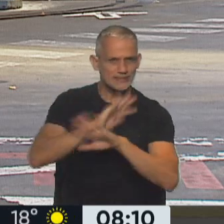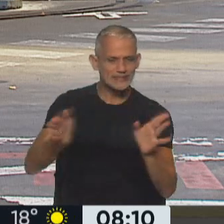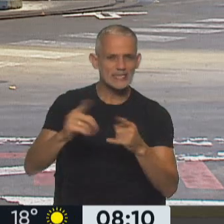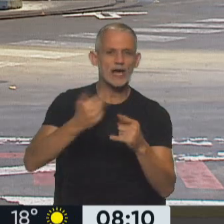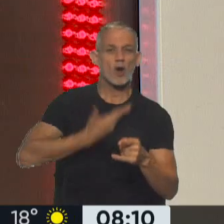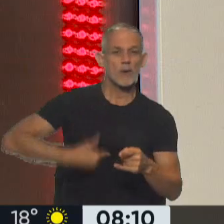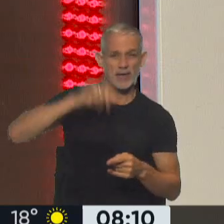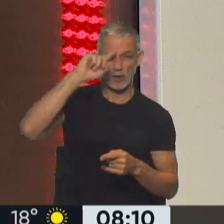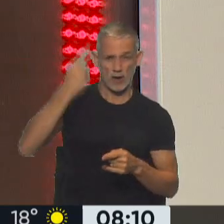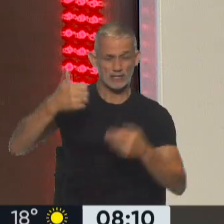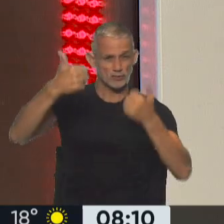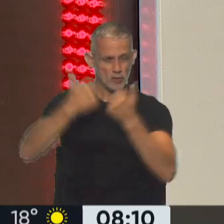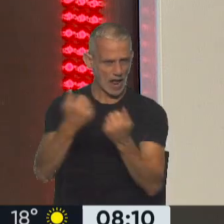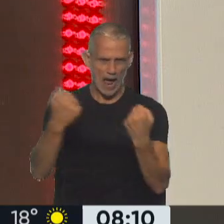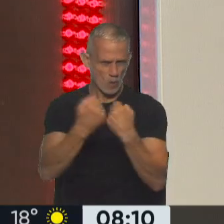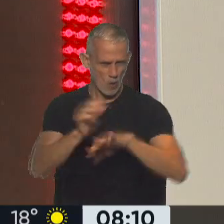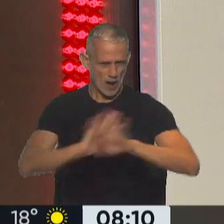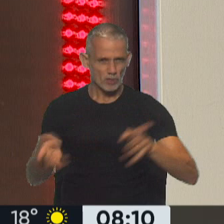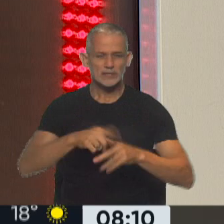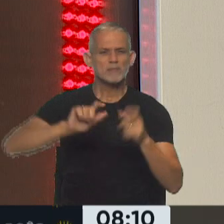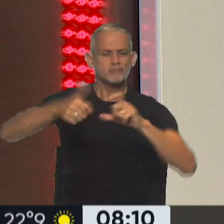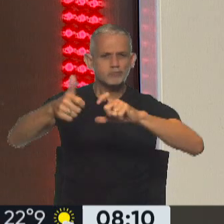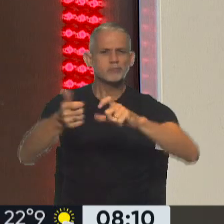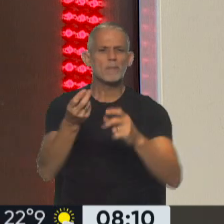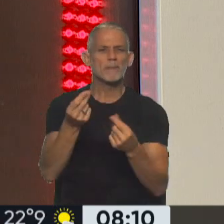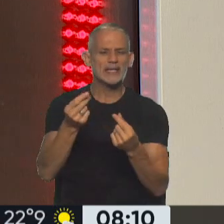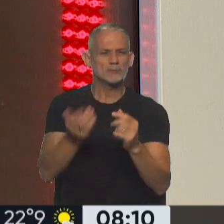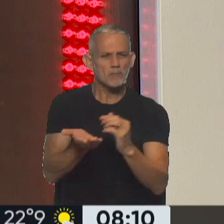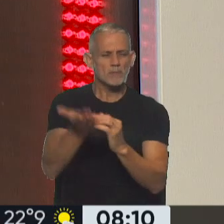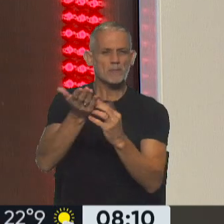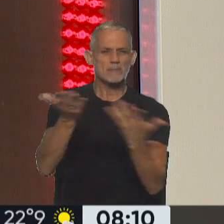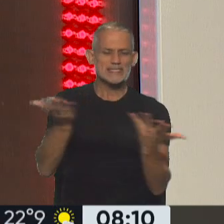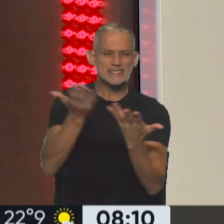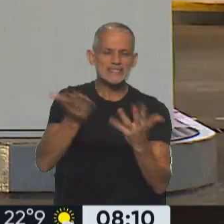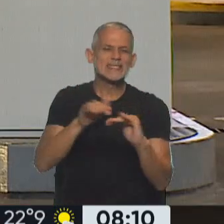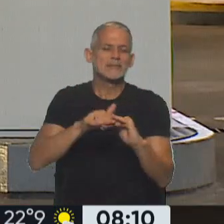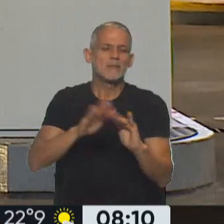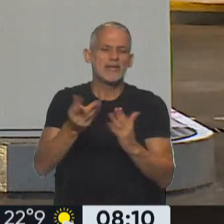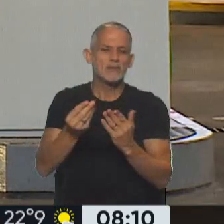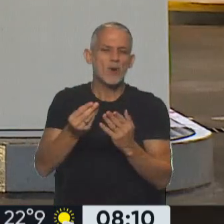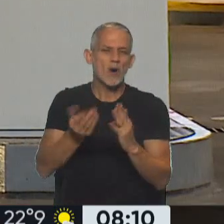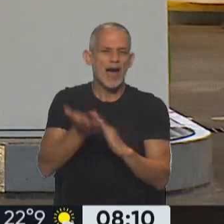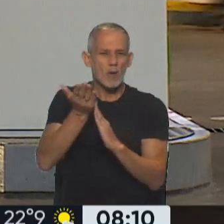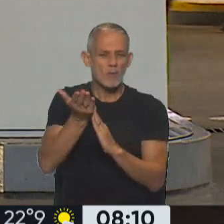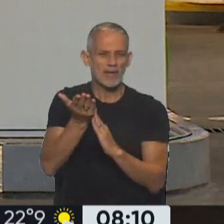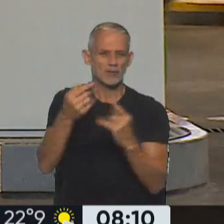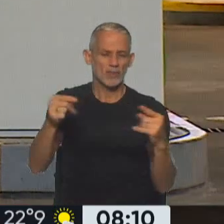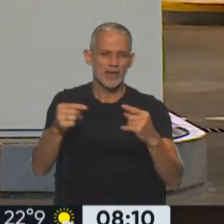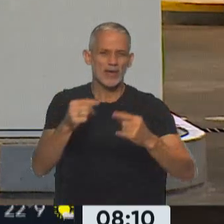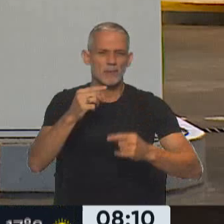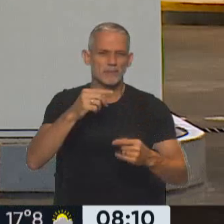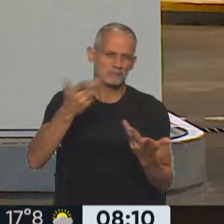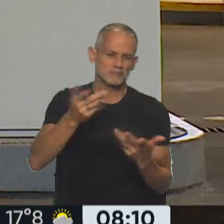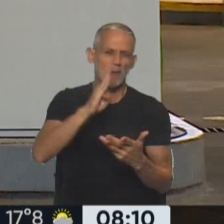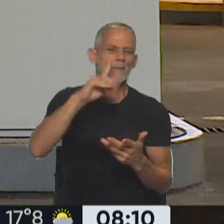con el Gobierno Nacional. De esta manera, la actualización de precios intenta absorber mínimamente los incrementos en los